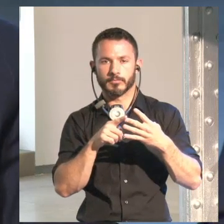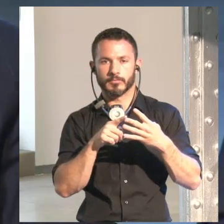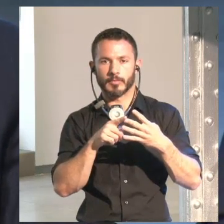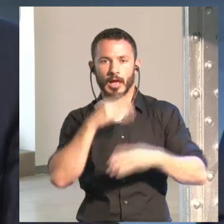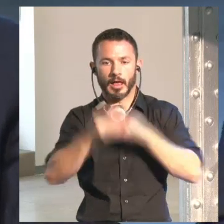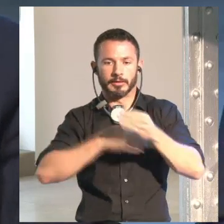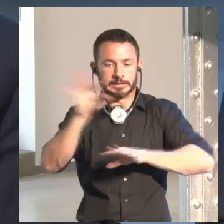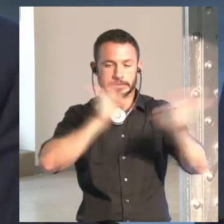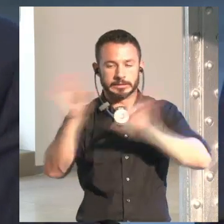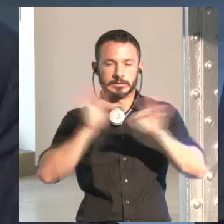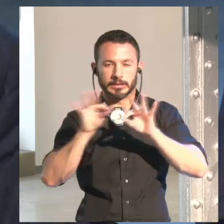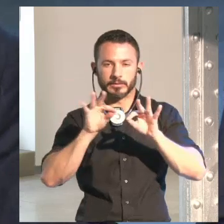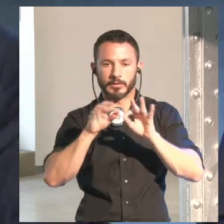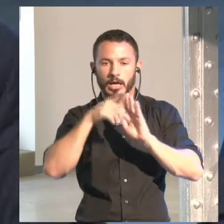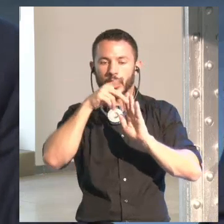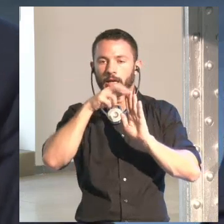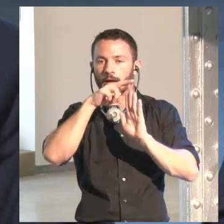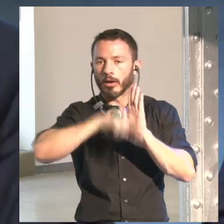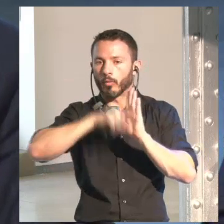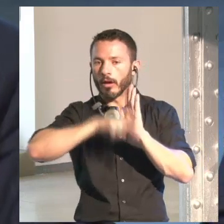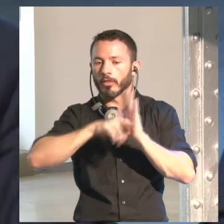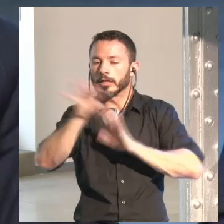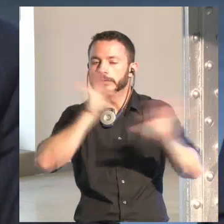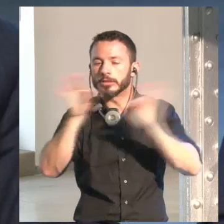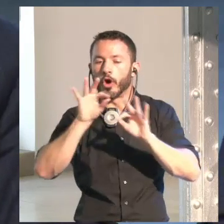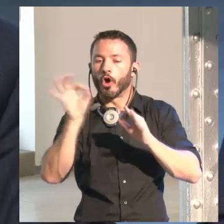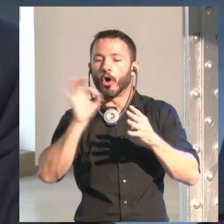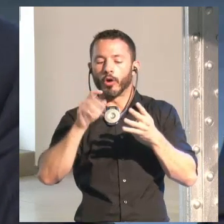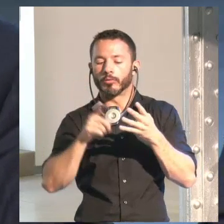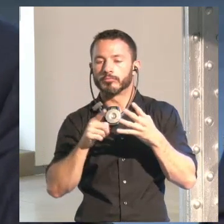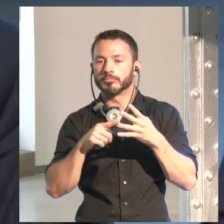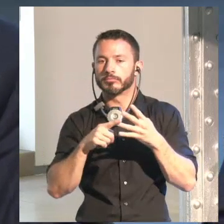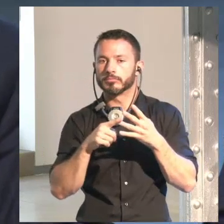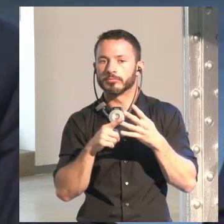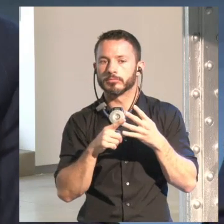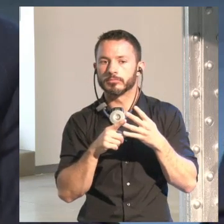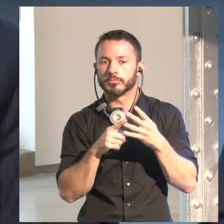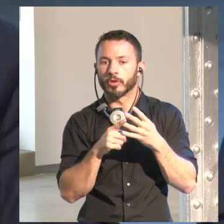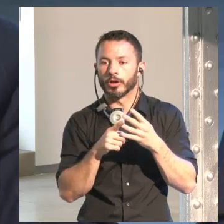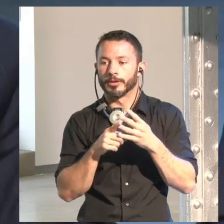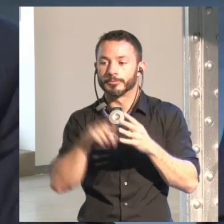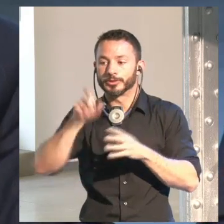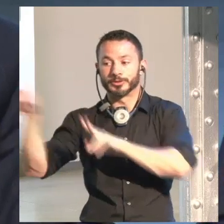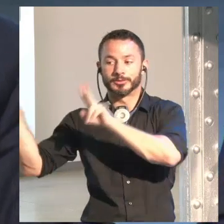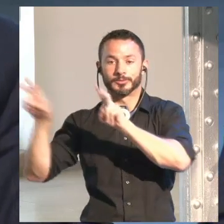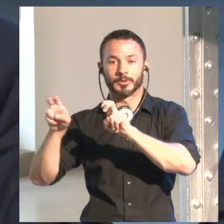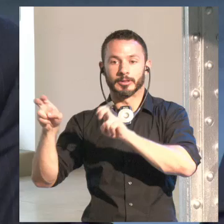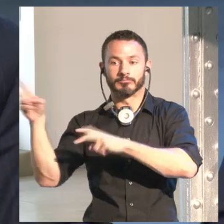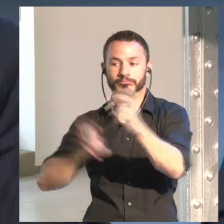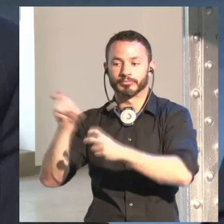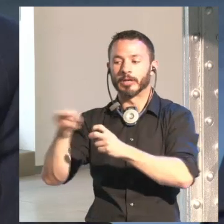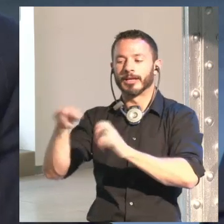hacerlo selectivamente, de regular selectivamente, o regular a los recién llegados